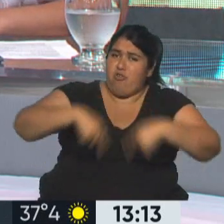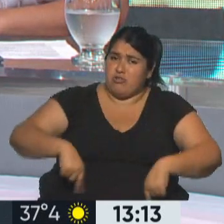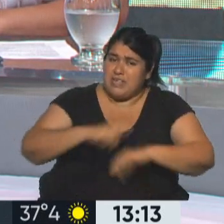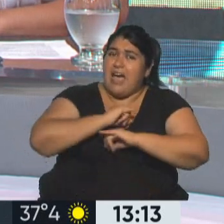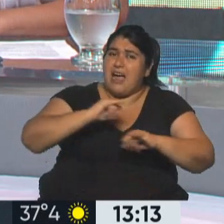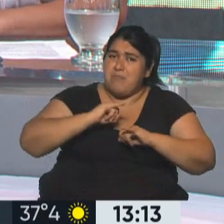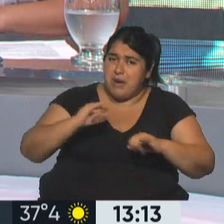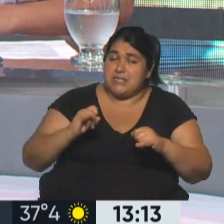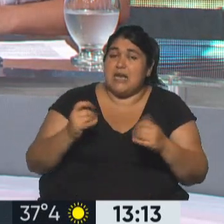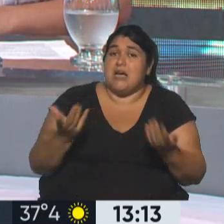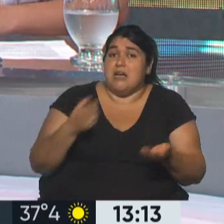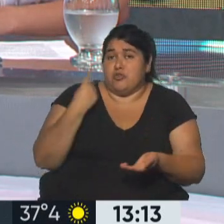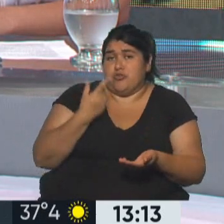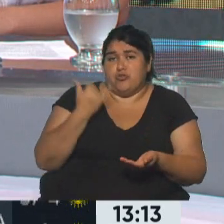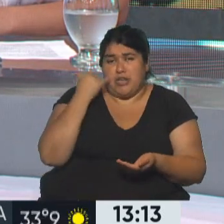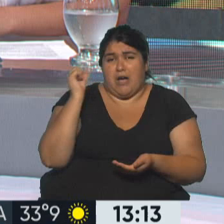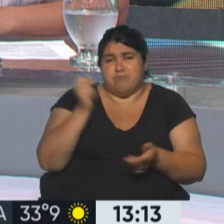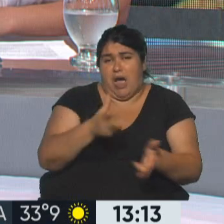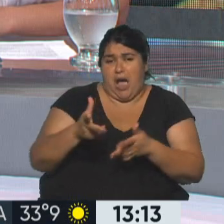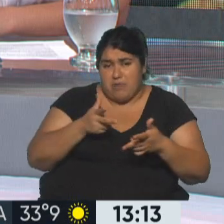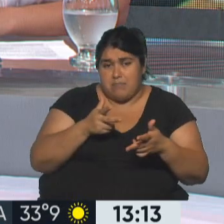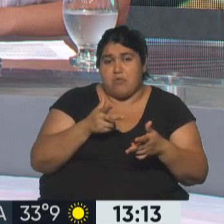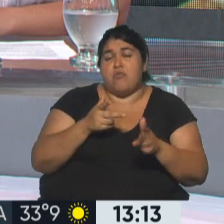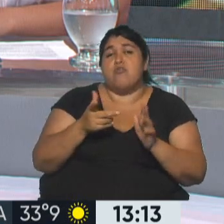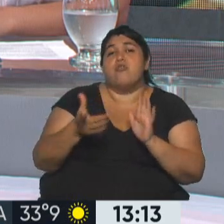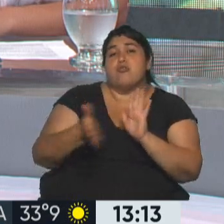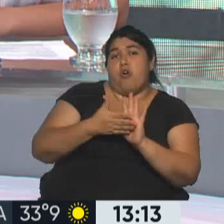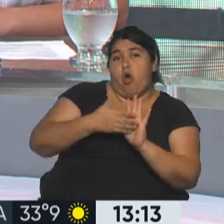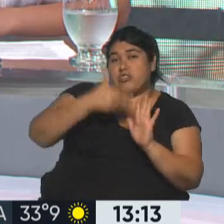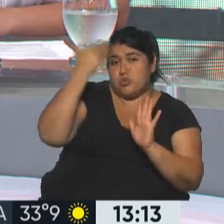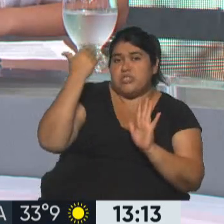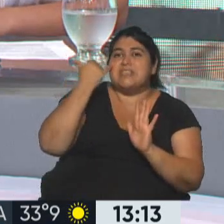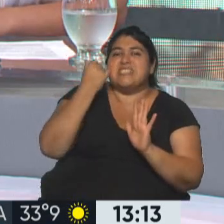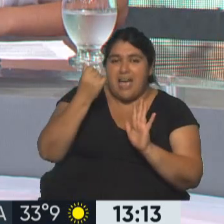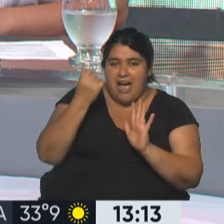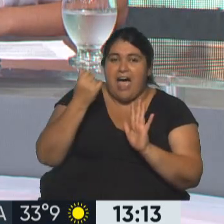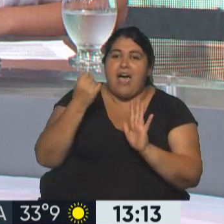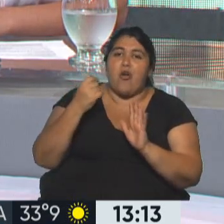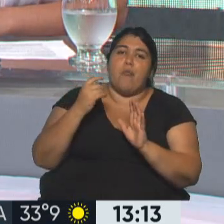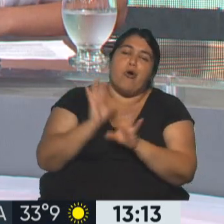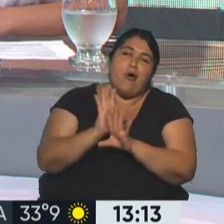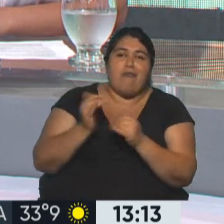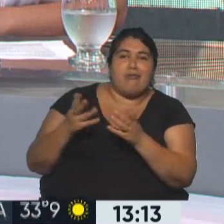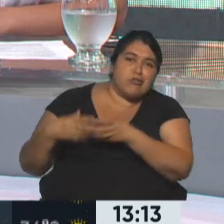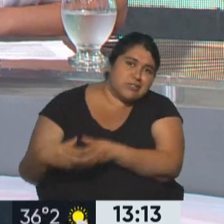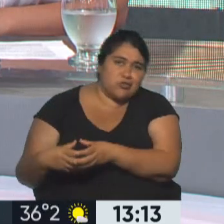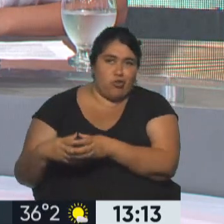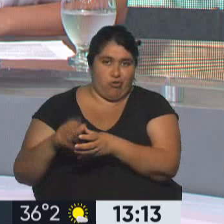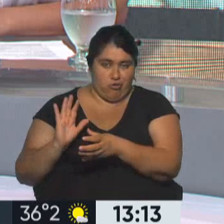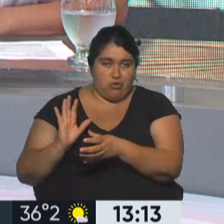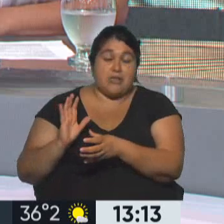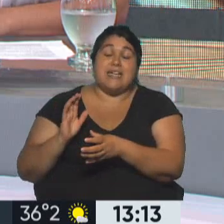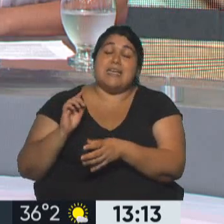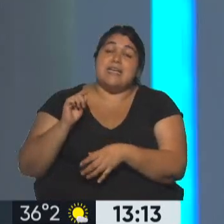la realidad es que, lo hemos hablado mucho acá, la constituyente tuvo una lógica media partisana y media sectorial, ¿no? Entonces, eso hace